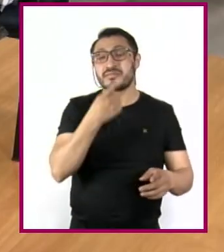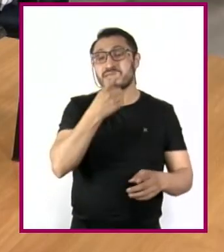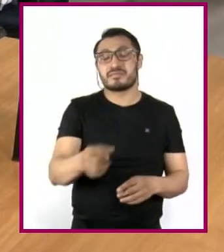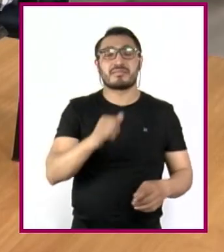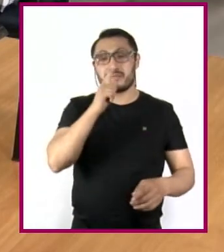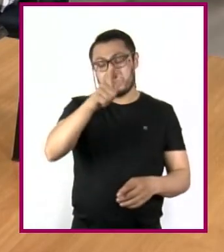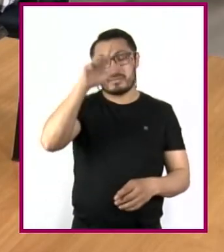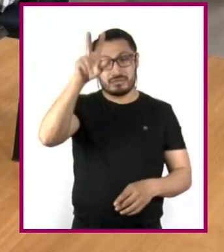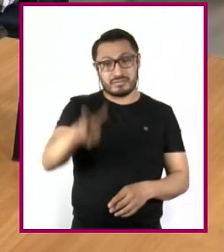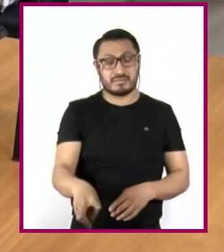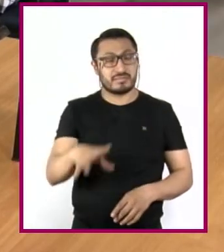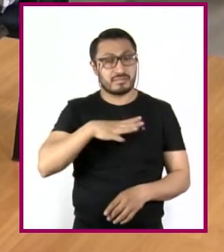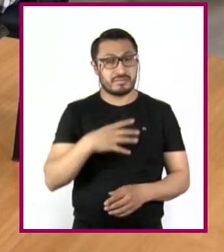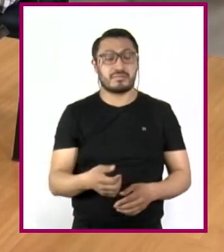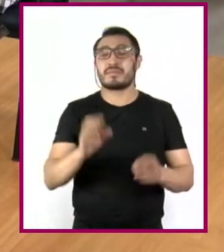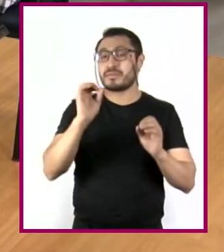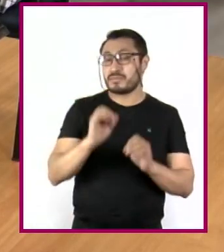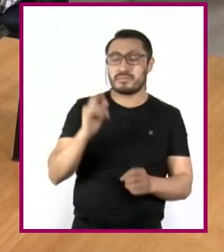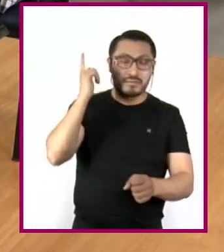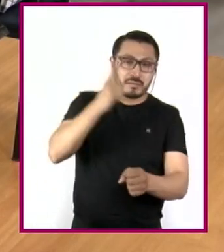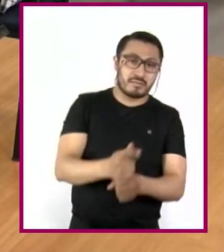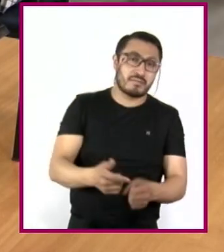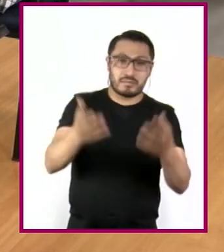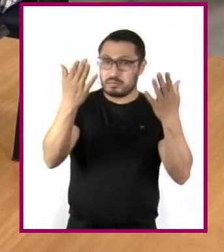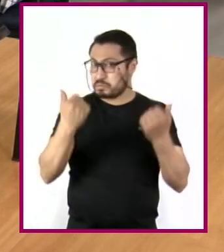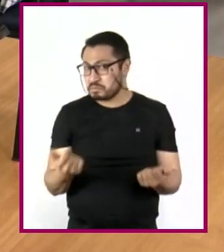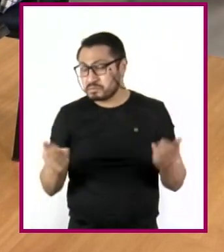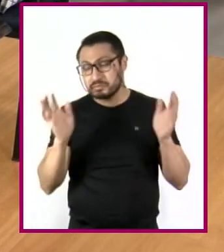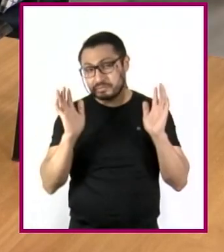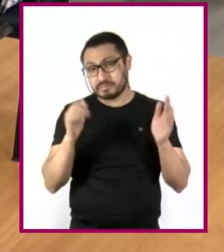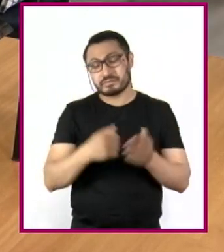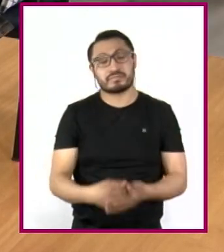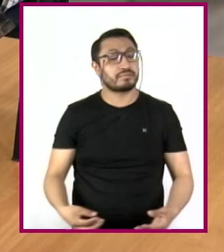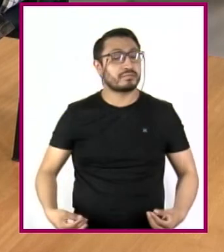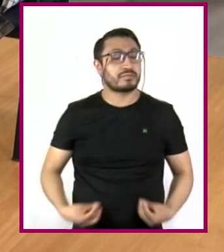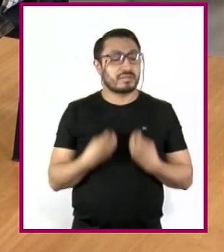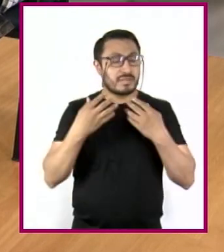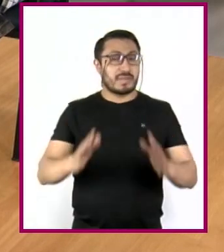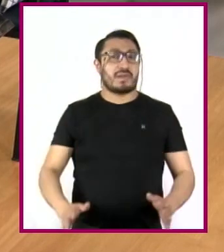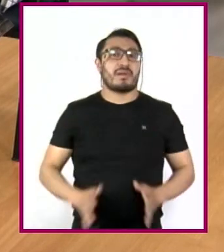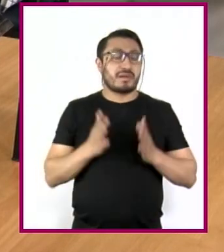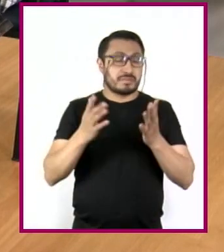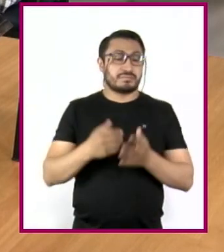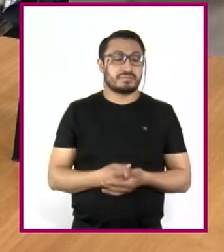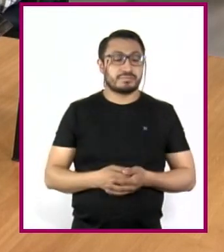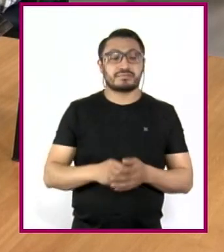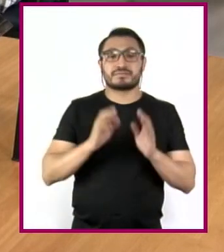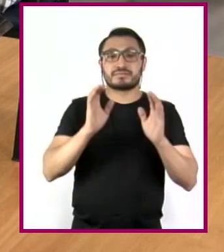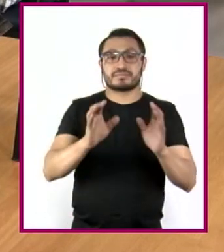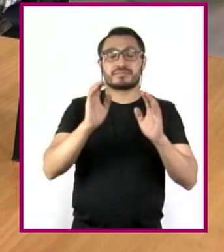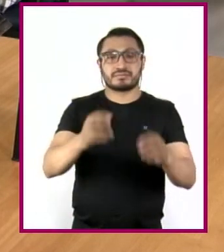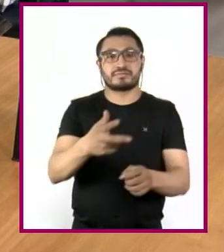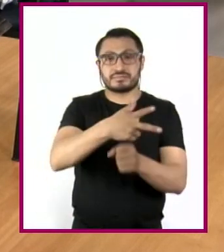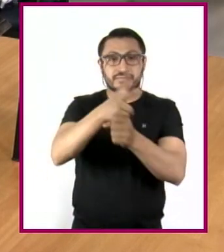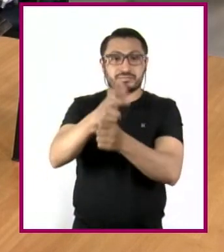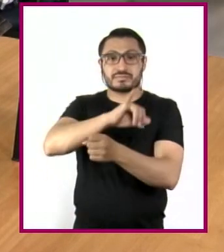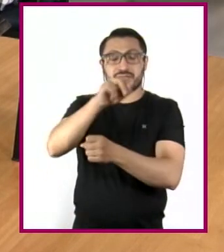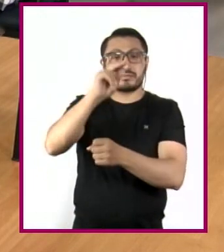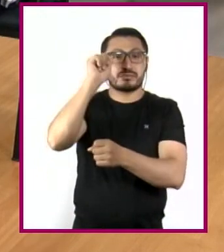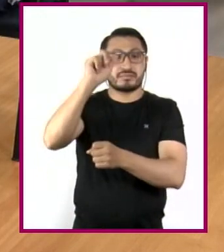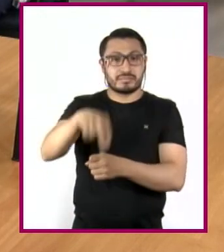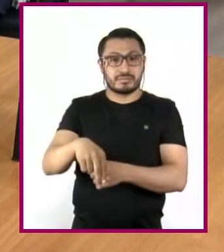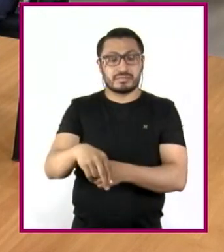existe. O encontrar que no los hay. La vida da sorpresas. ¡Prevenido! ¡Se va a grabar, Juan! ¡Al